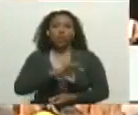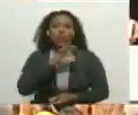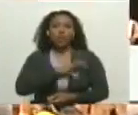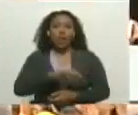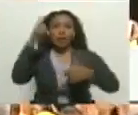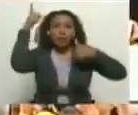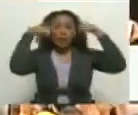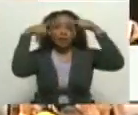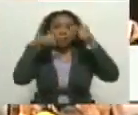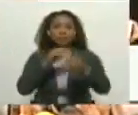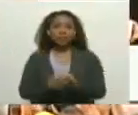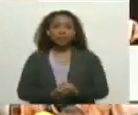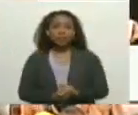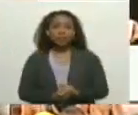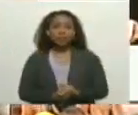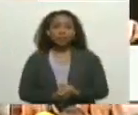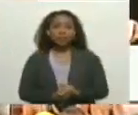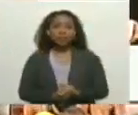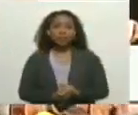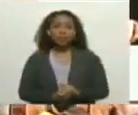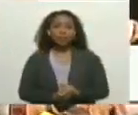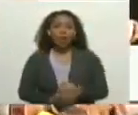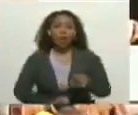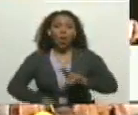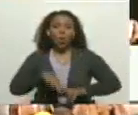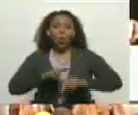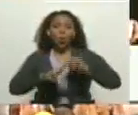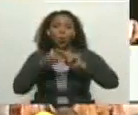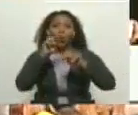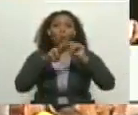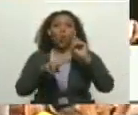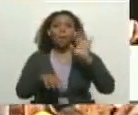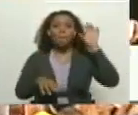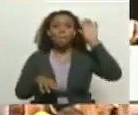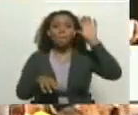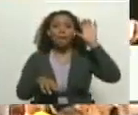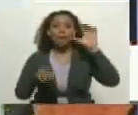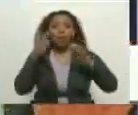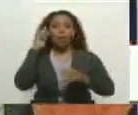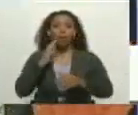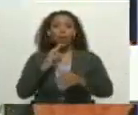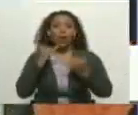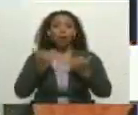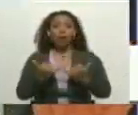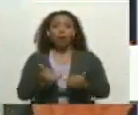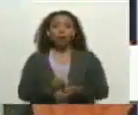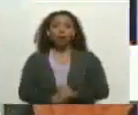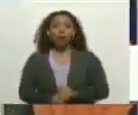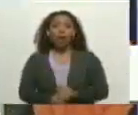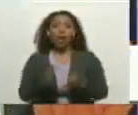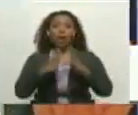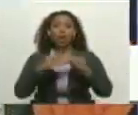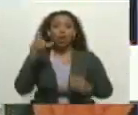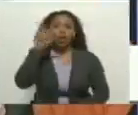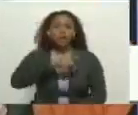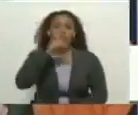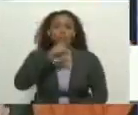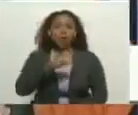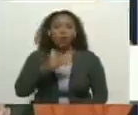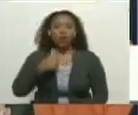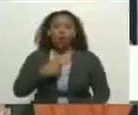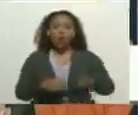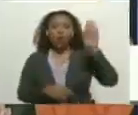chavista a construir la patria bonita que todos merecemos. ¡Lo